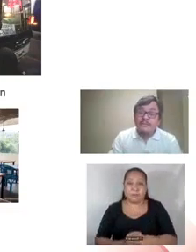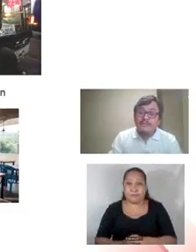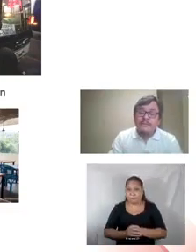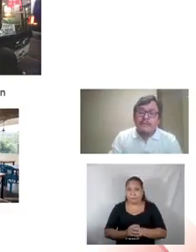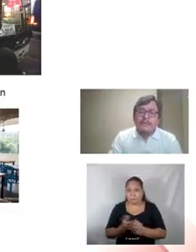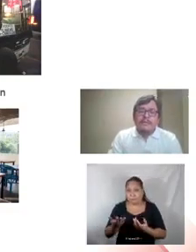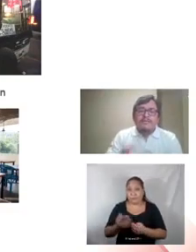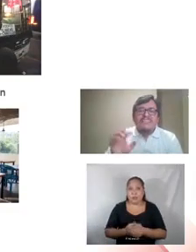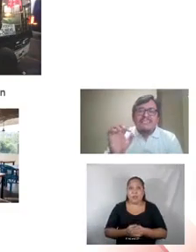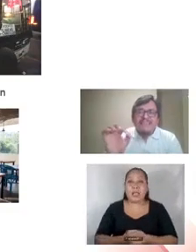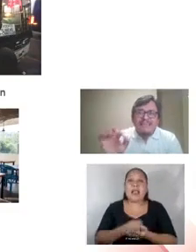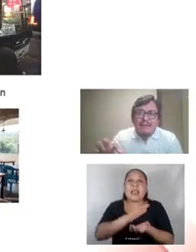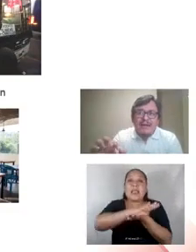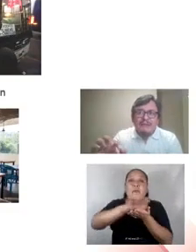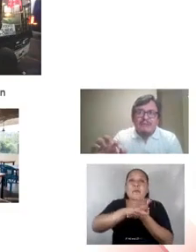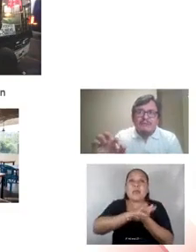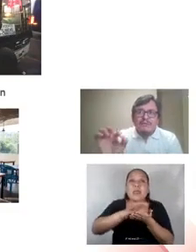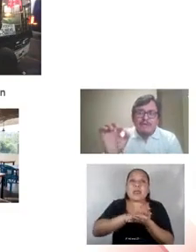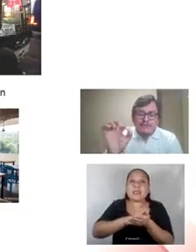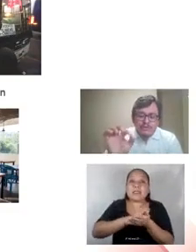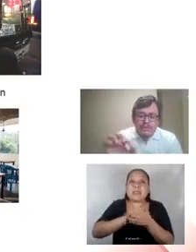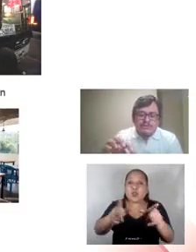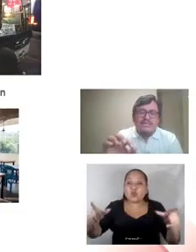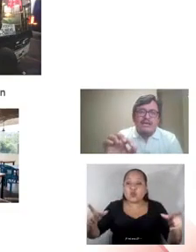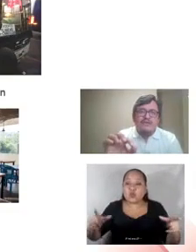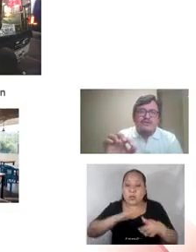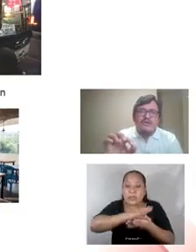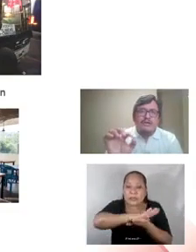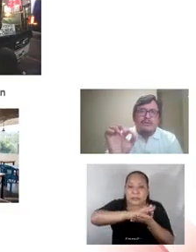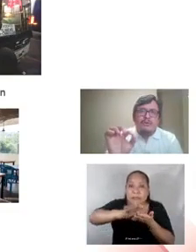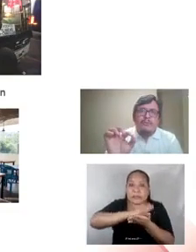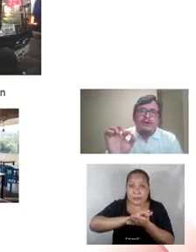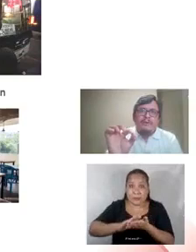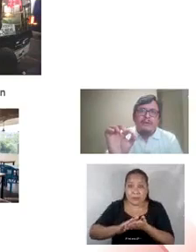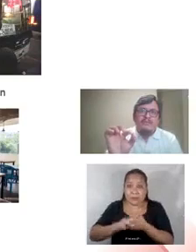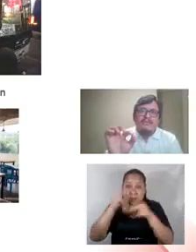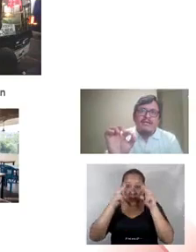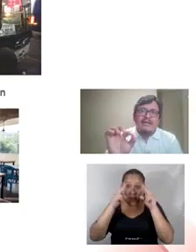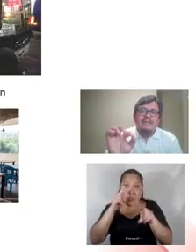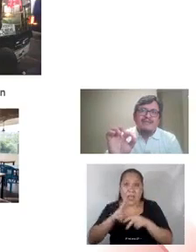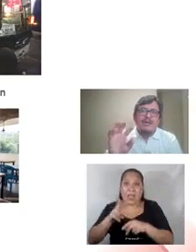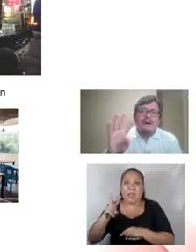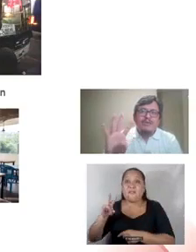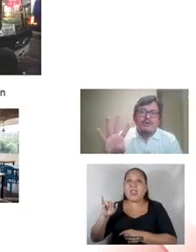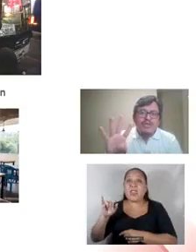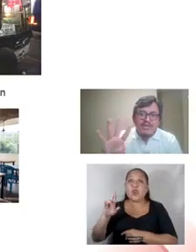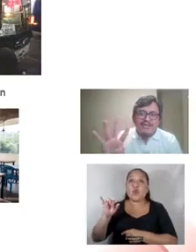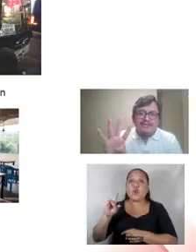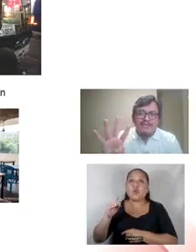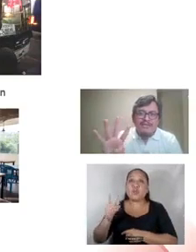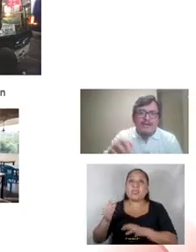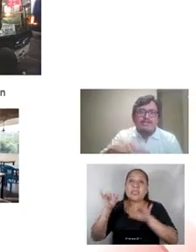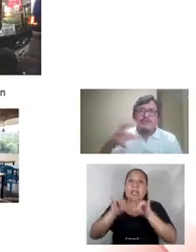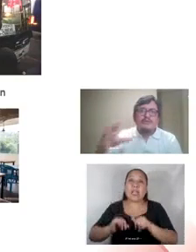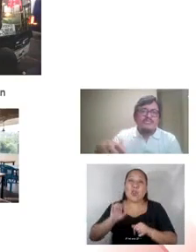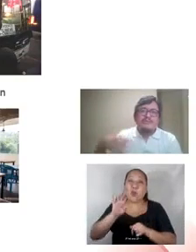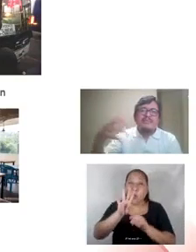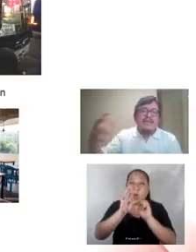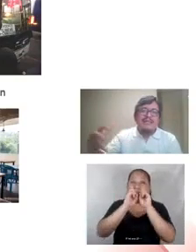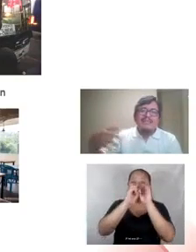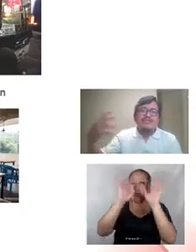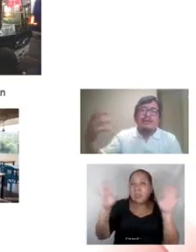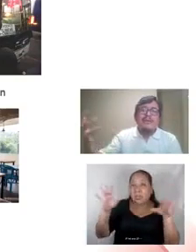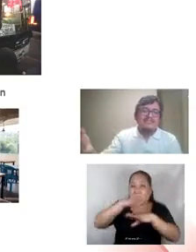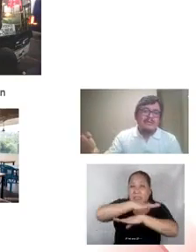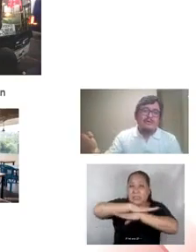de las superficies, se estima por estudios que se han hecho que los virus pueden permanecer hasta 4 días en